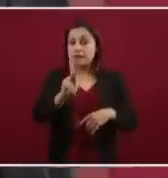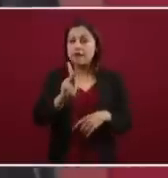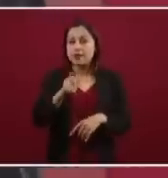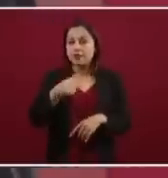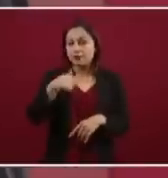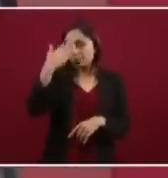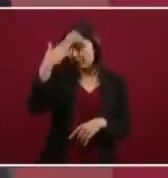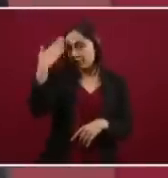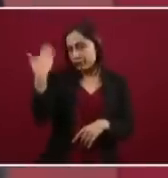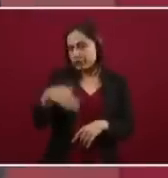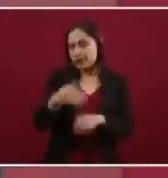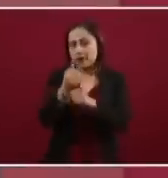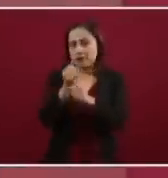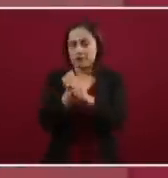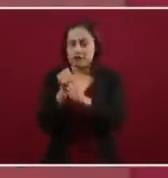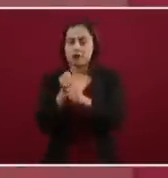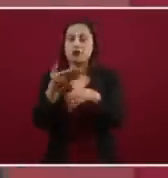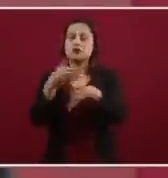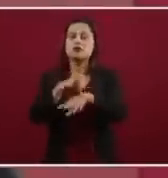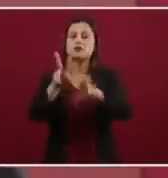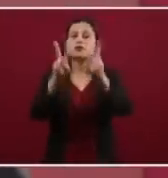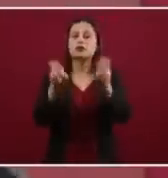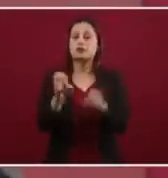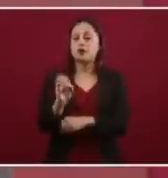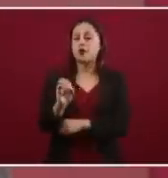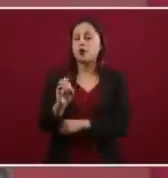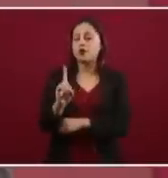de Odebrecht, eso sí,